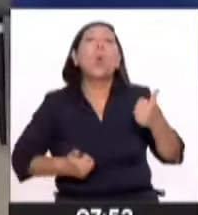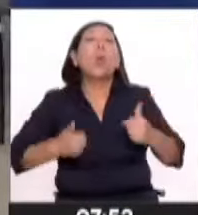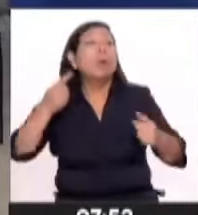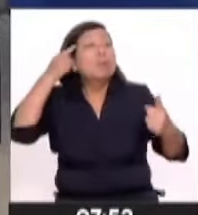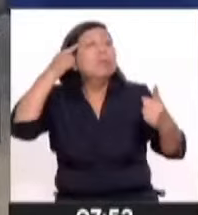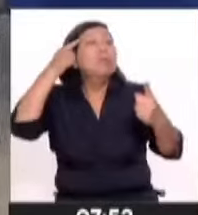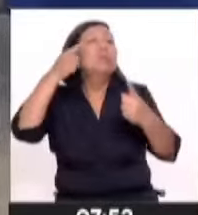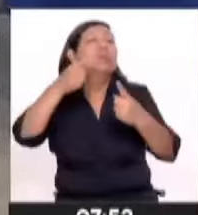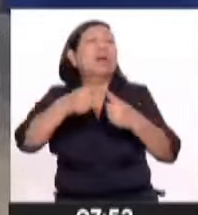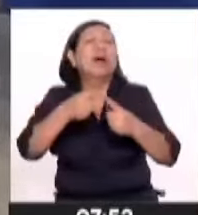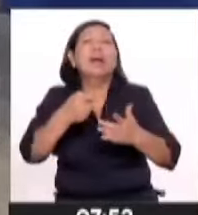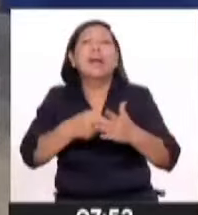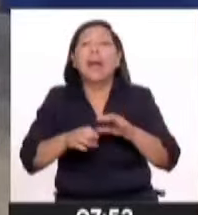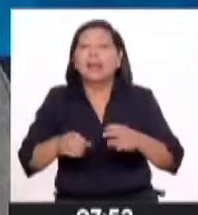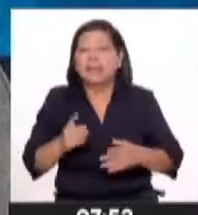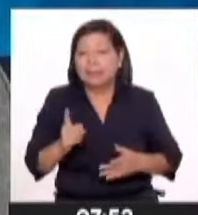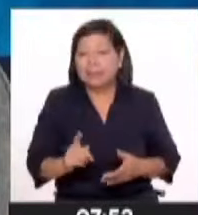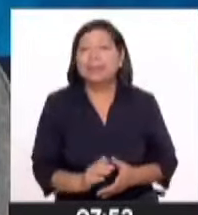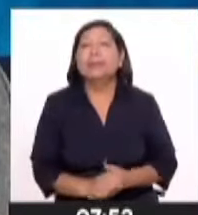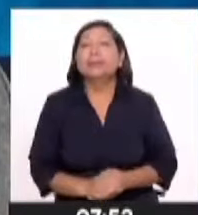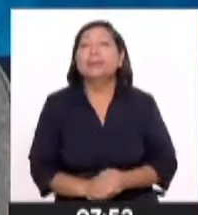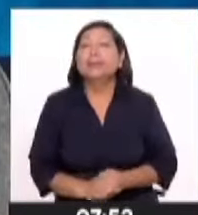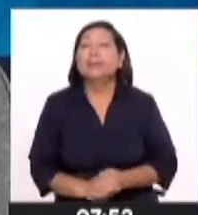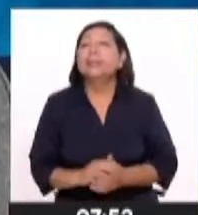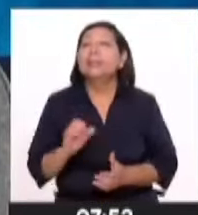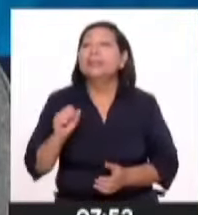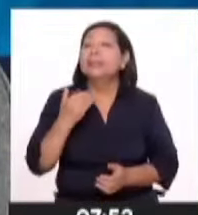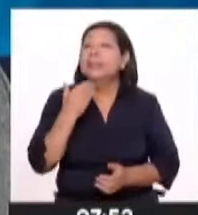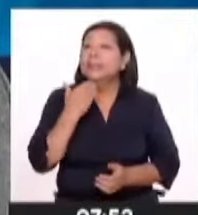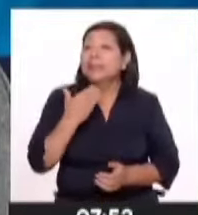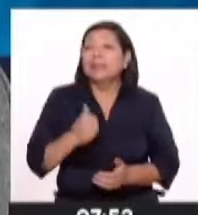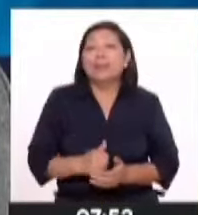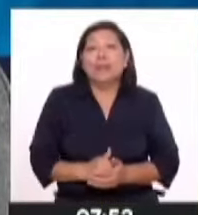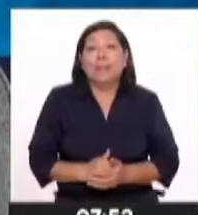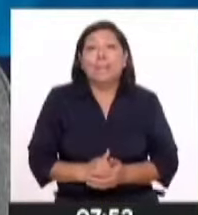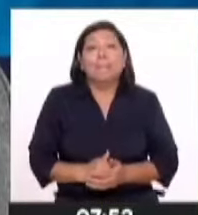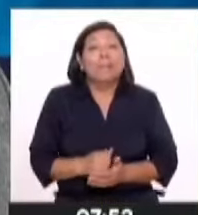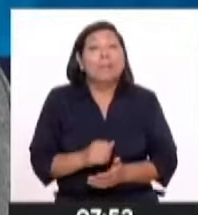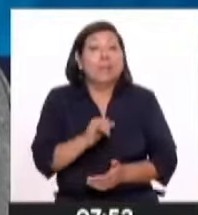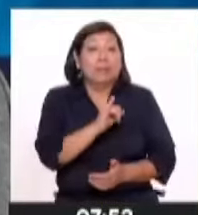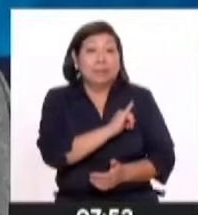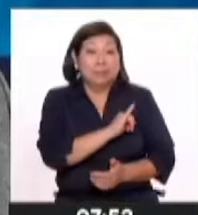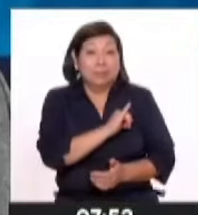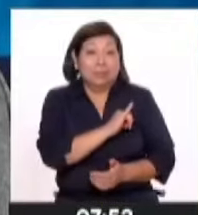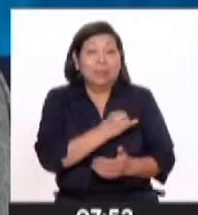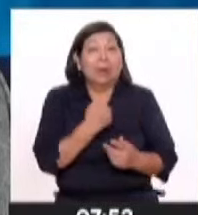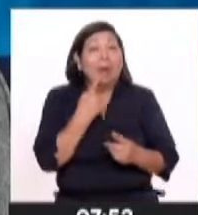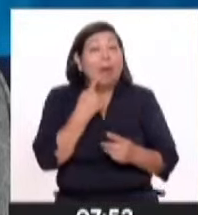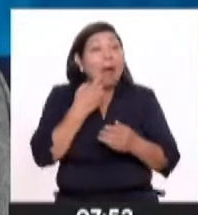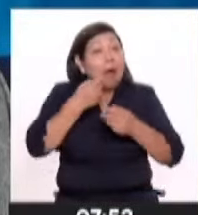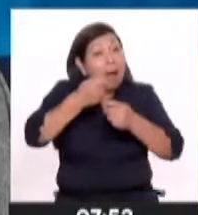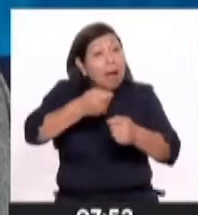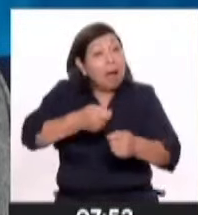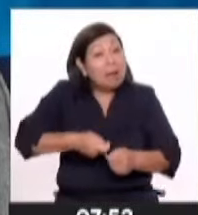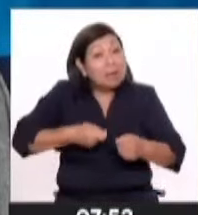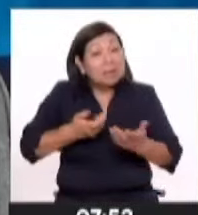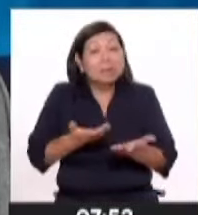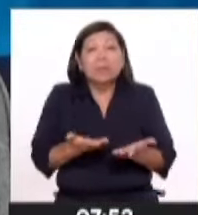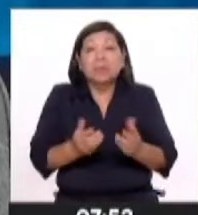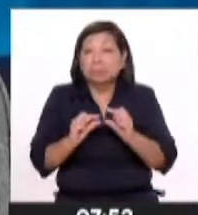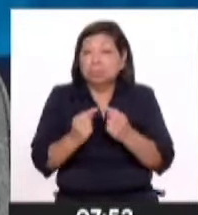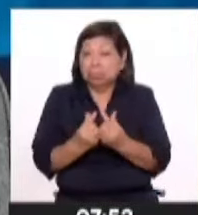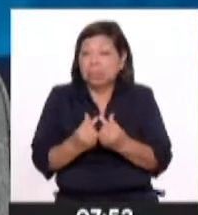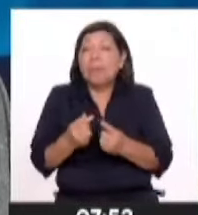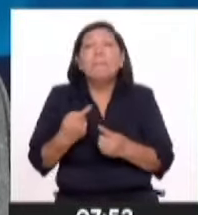objetivo principal? Sí, gracias. En primera instancia, el Instituto Nacional de Innovación Agraria es un organismo